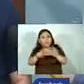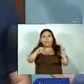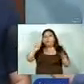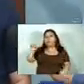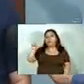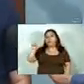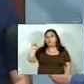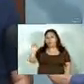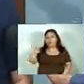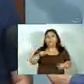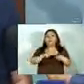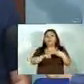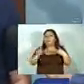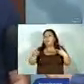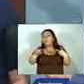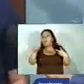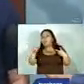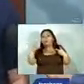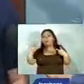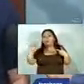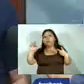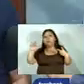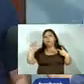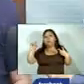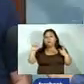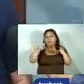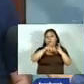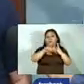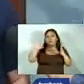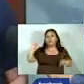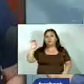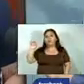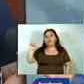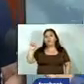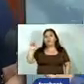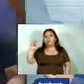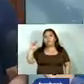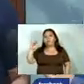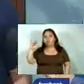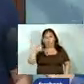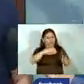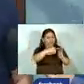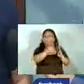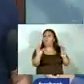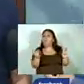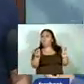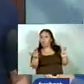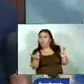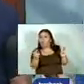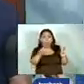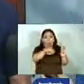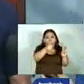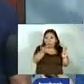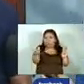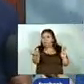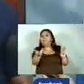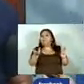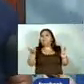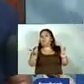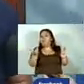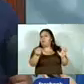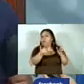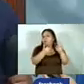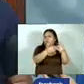Eduardo Mixco, el señor Carlos Barías y el señor Federico Barías. Estas personas y otras participaron en